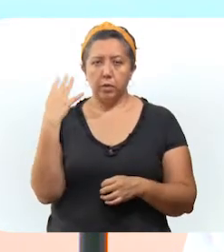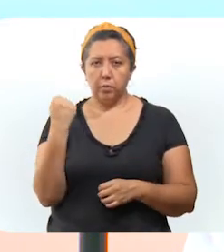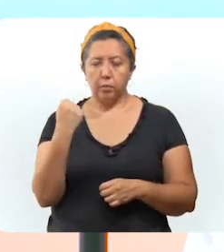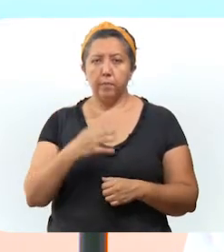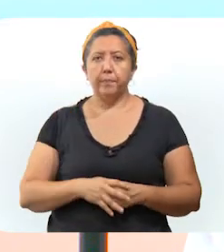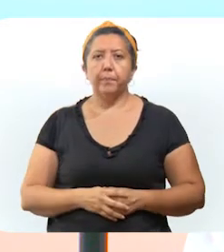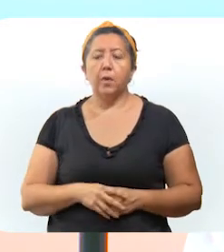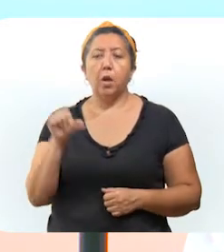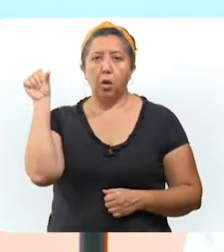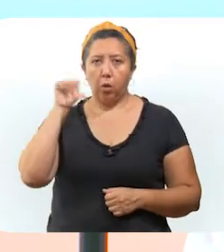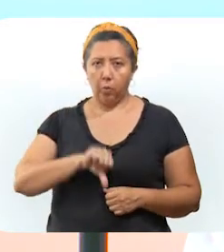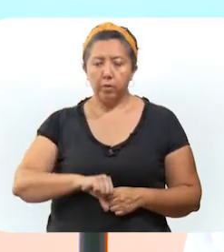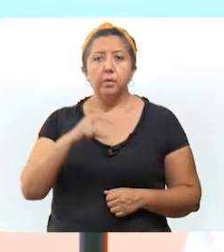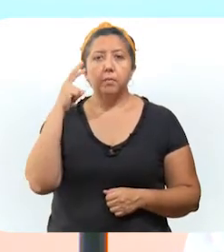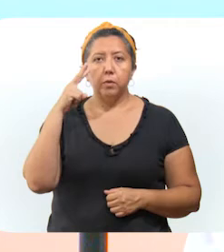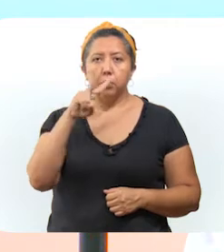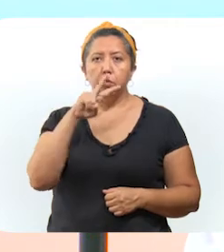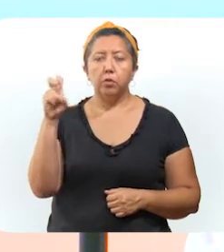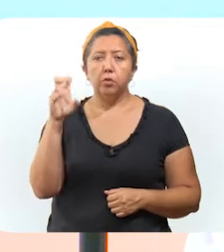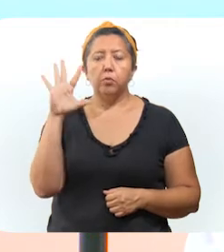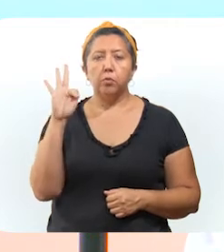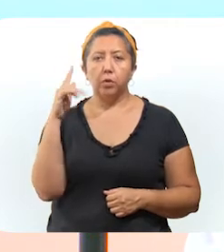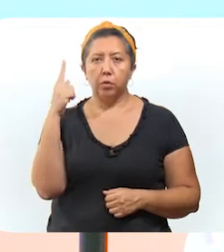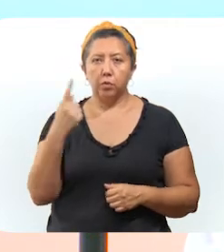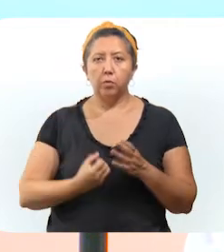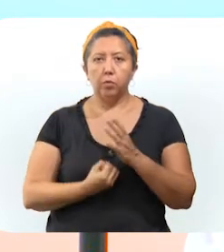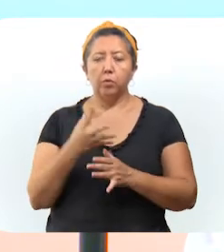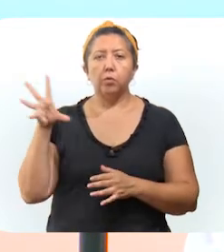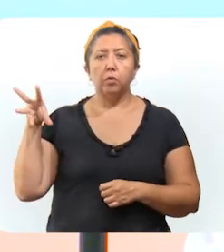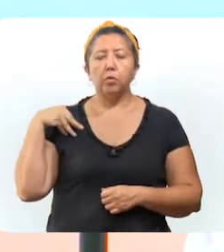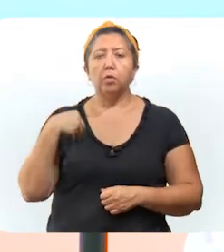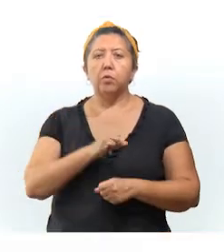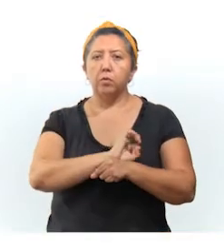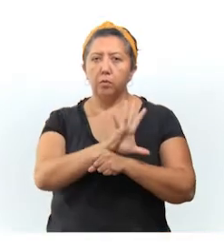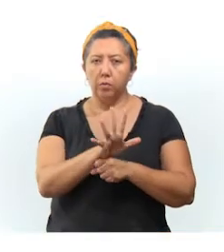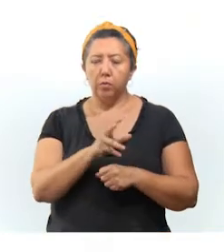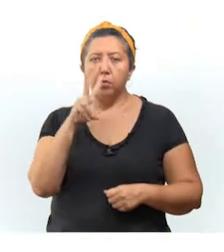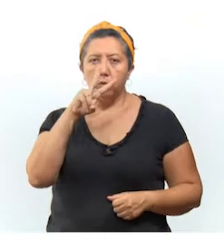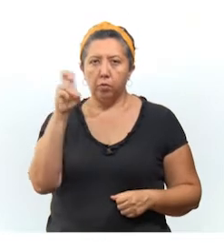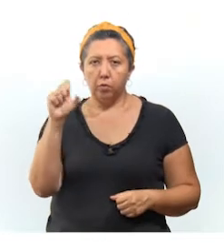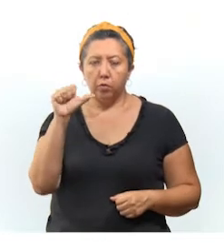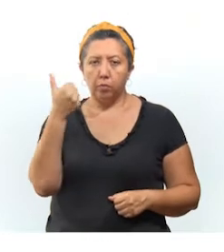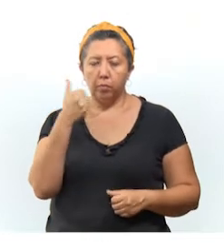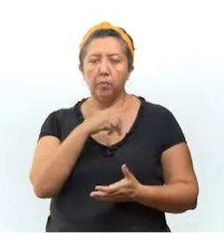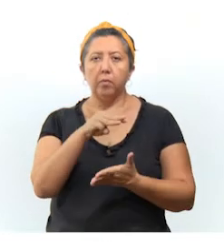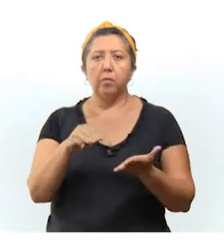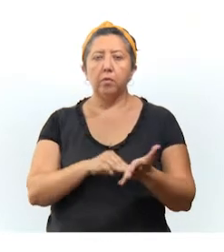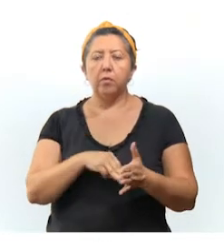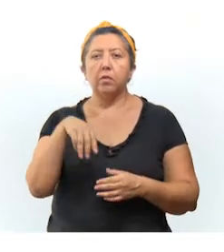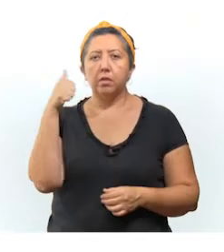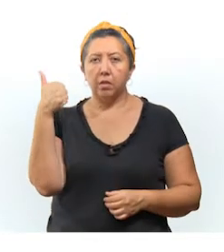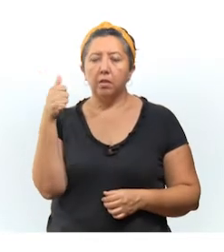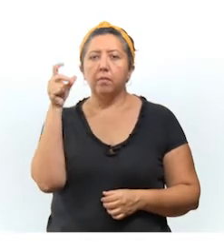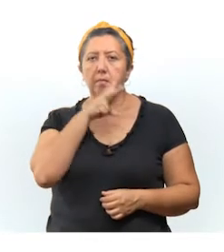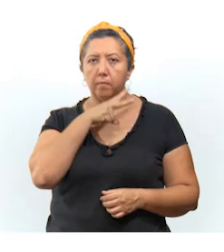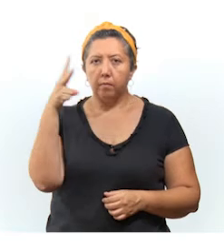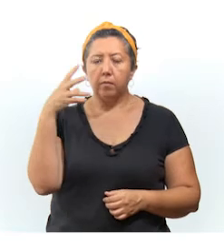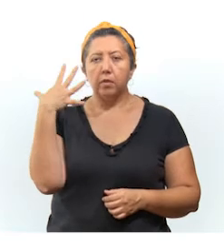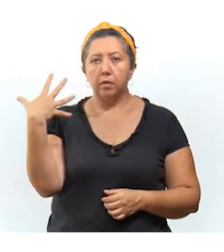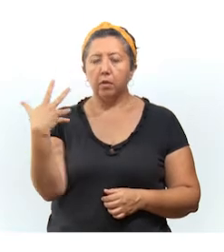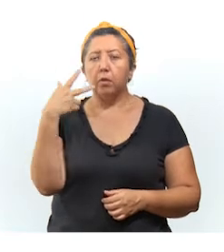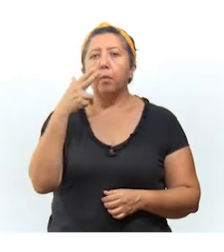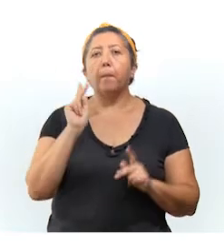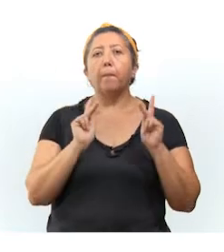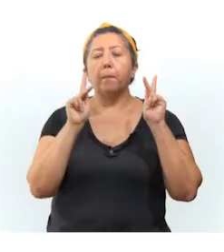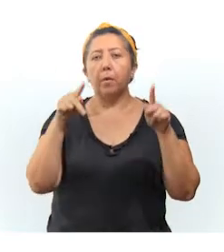67.759. Hoy se detectaron 241 nuevos contagios de coronavirus, 211 en Mérida, 6 en Valladolid, 5